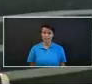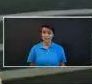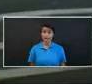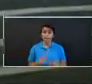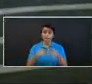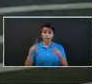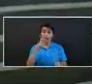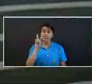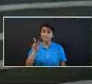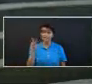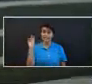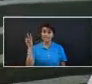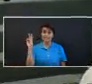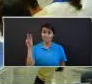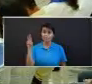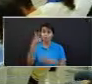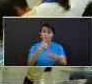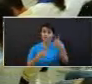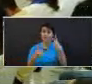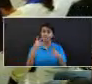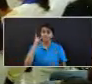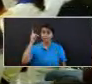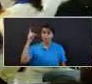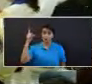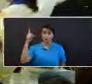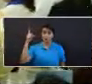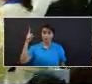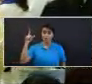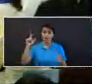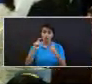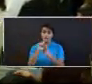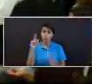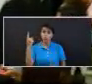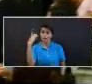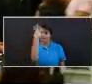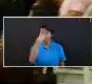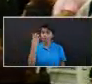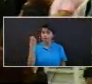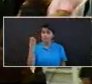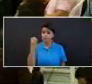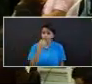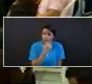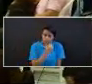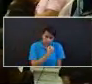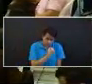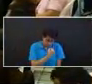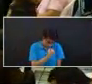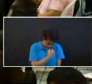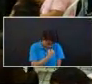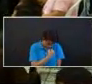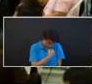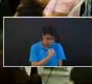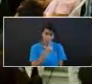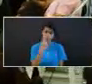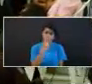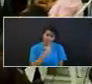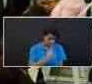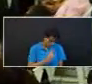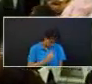Pero la verdad es que necesitamos venir al Señor con un espíritu contrito,